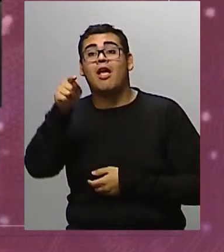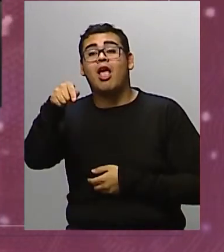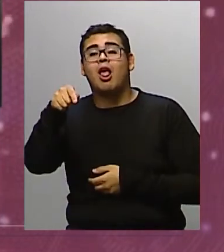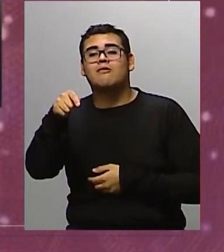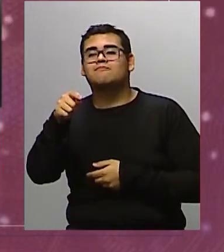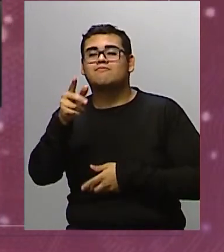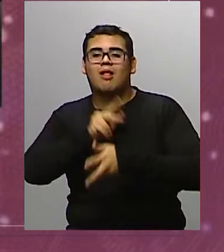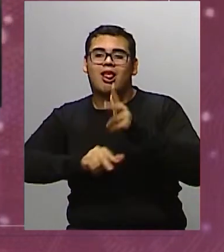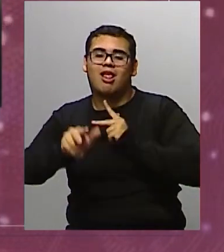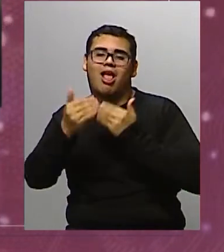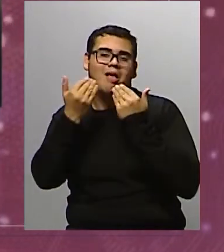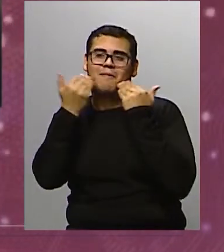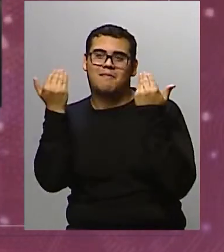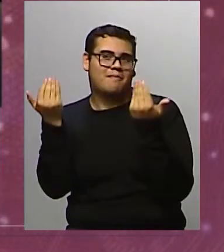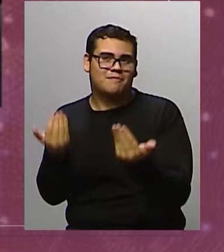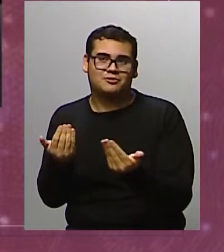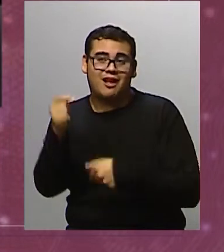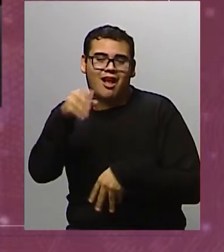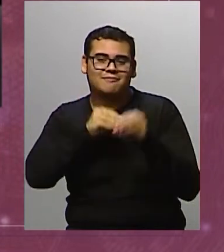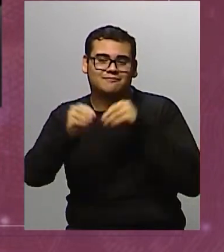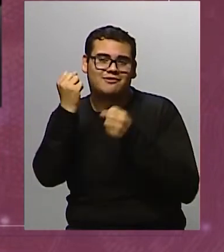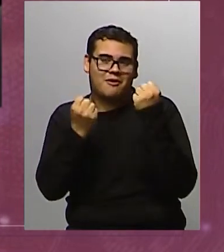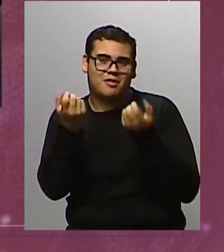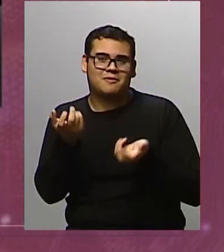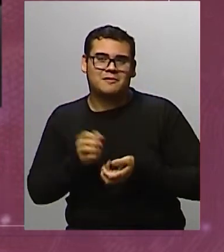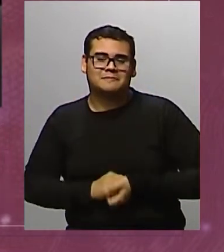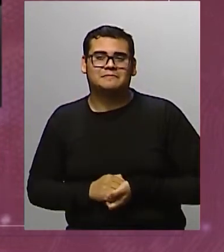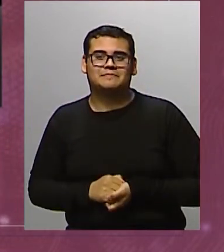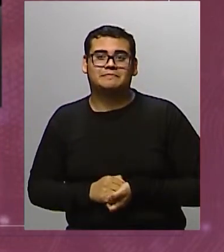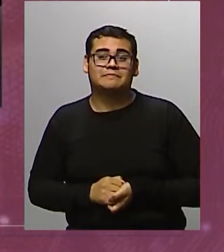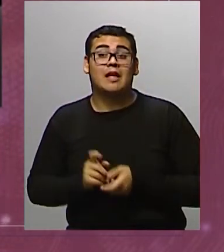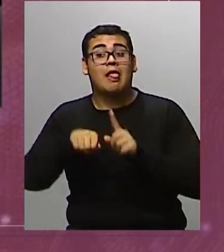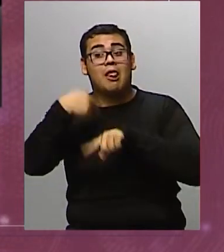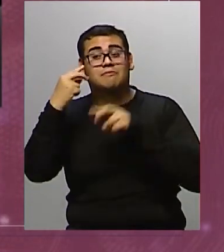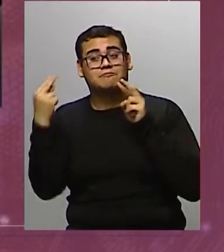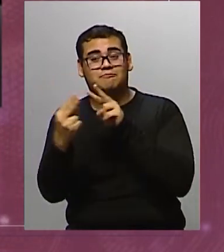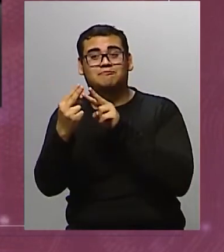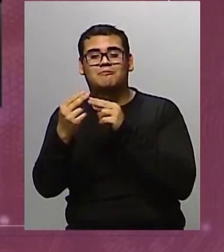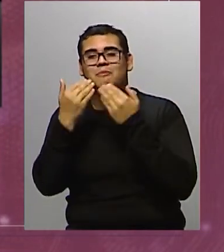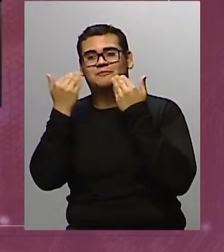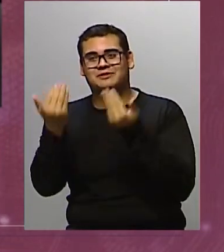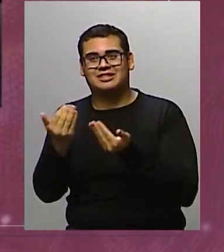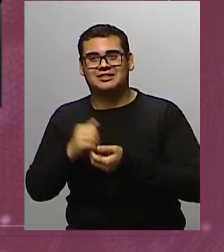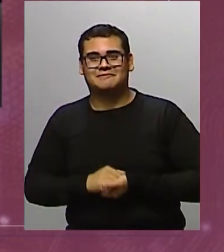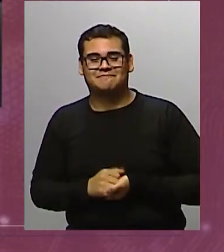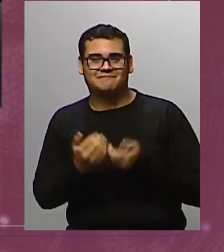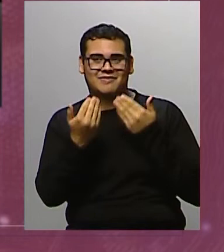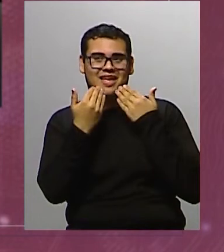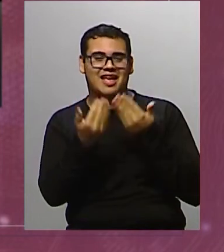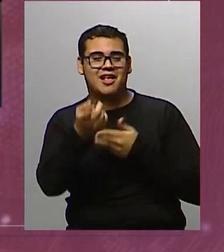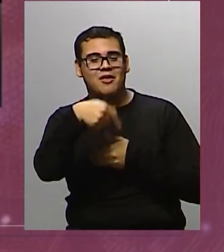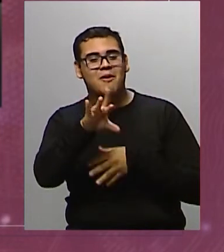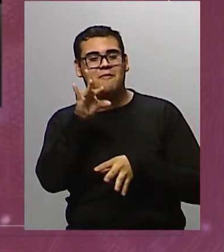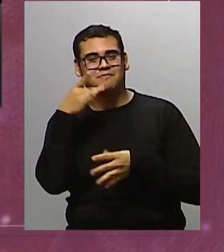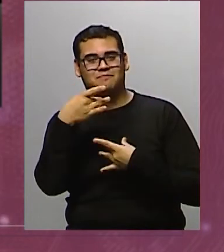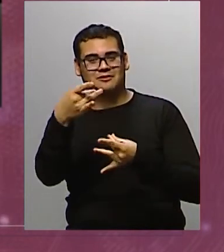este tiempo con nosotros aquí en Chat Económico y seguramente en algún momento volveremos a consultarlo. Así es que muchas gracias. Bueno, gracias a ustedes y